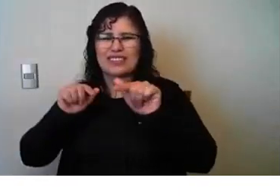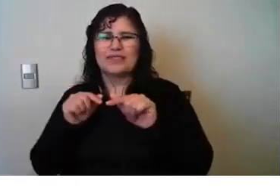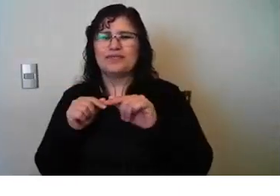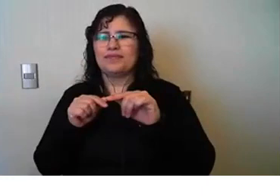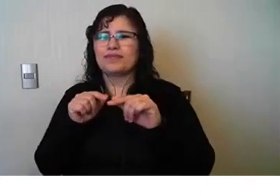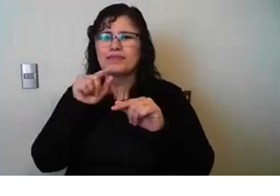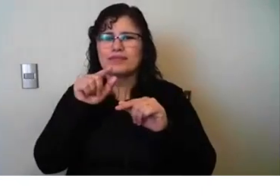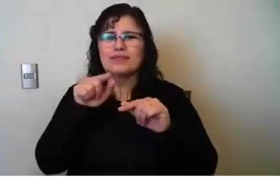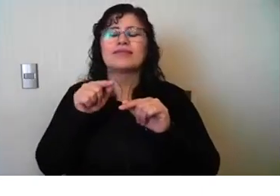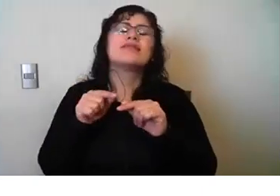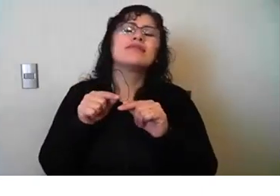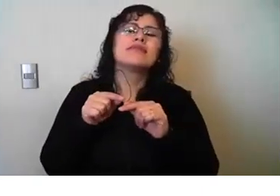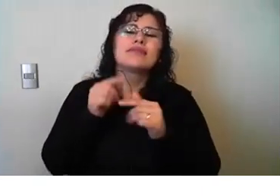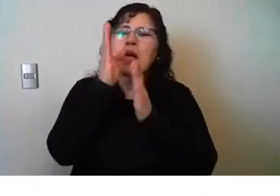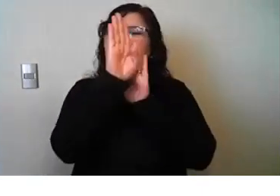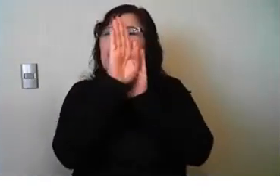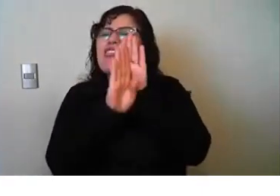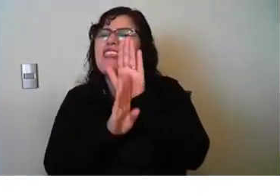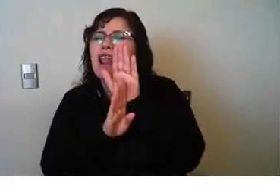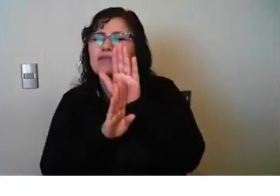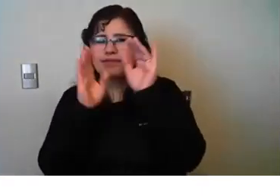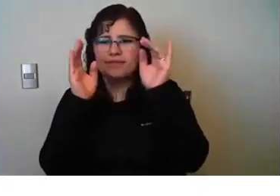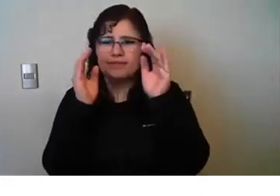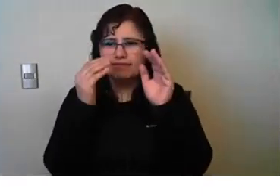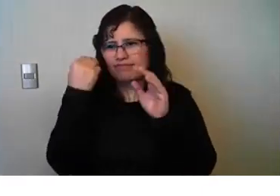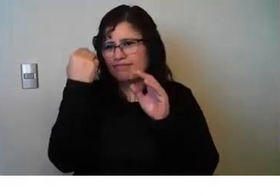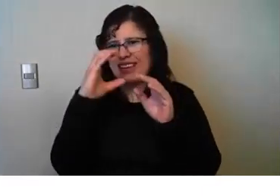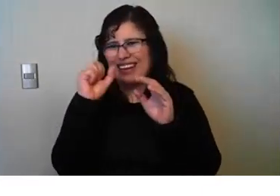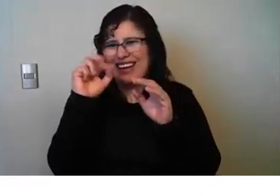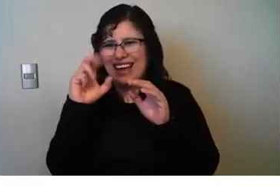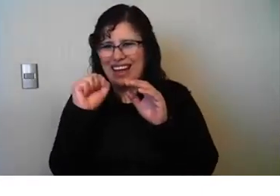medial. Ahora, si se fijan acá, pero es un detalle,